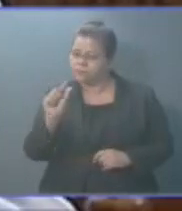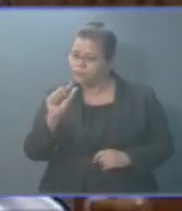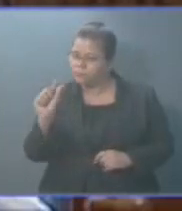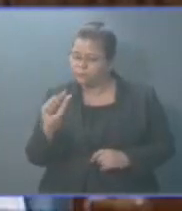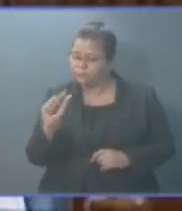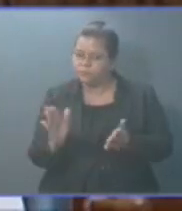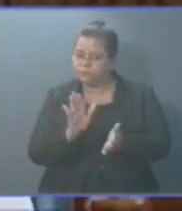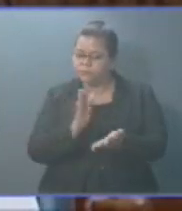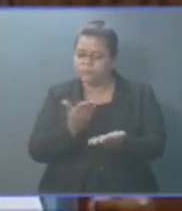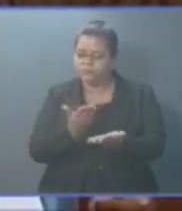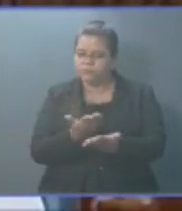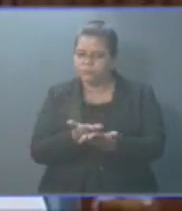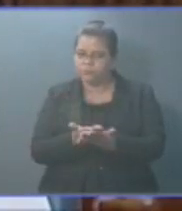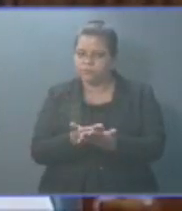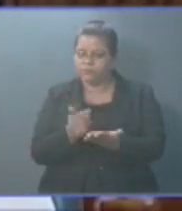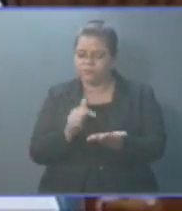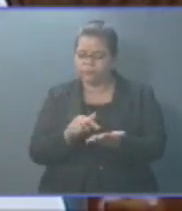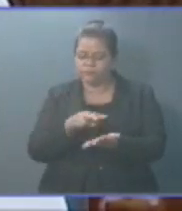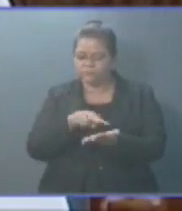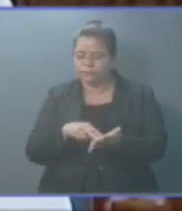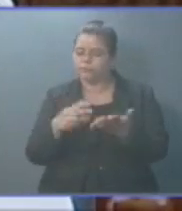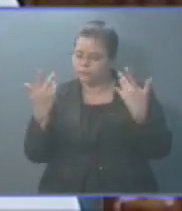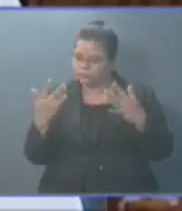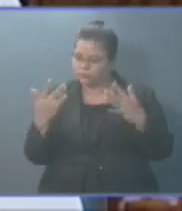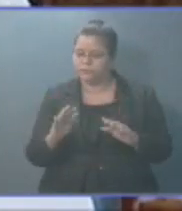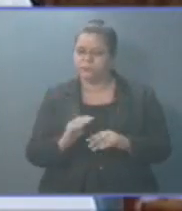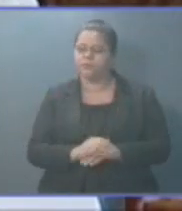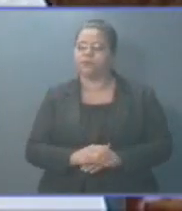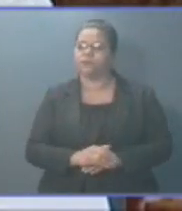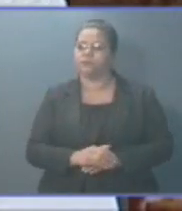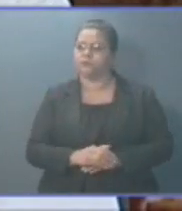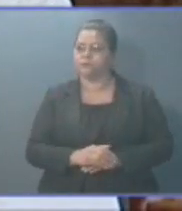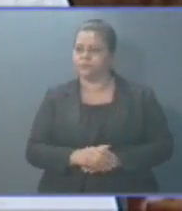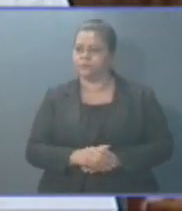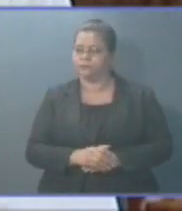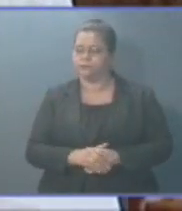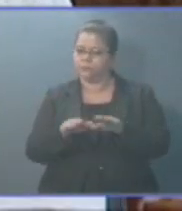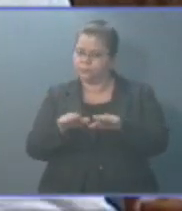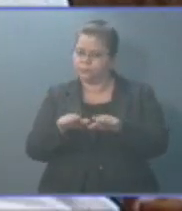respectivo decreto, señor presidente, para su consideración. Muchas gracias.